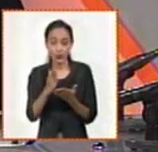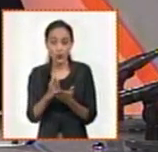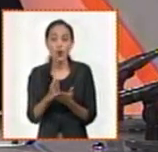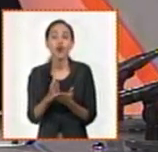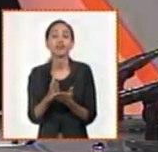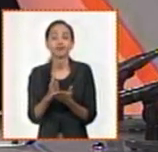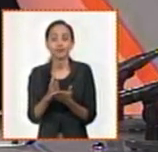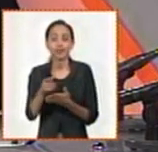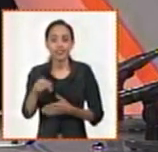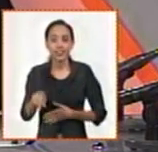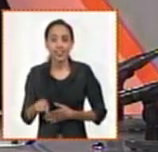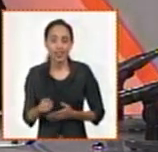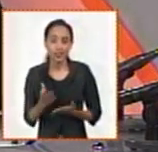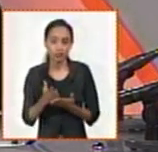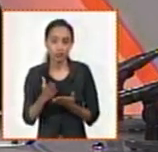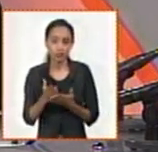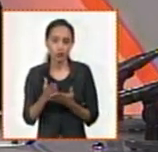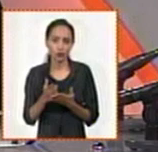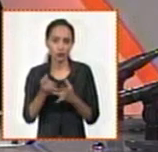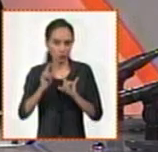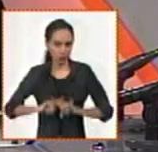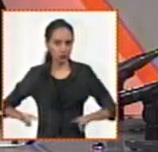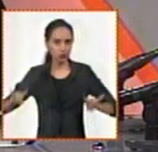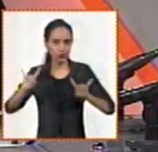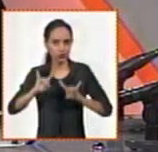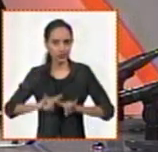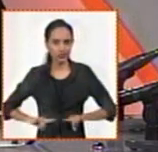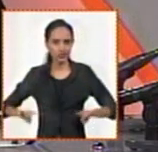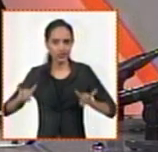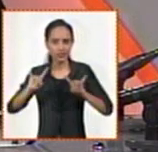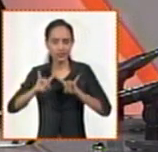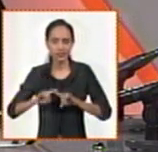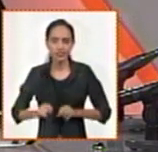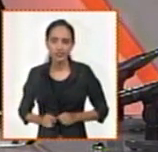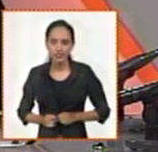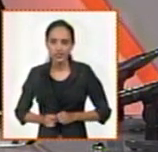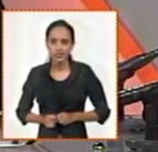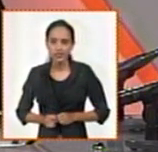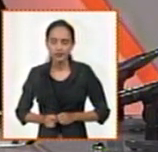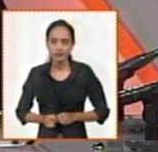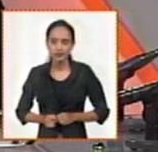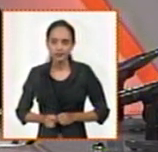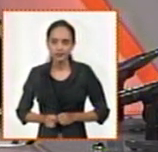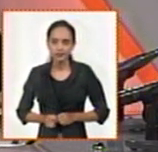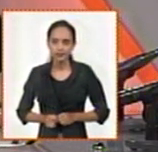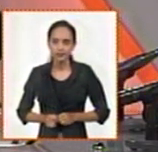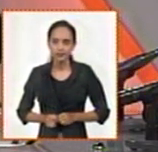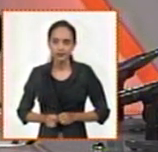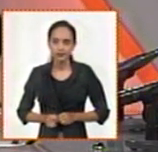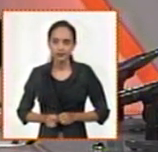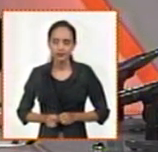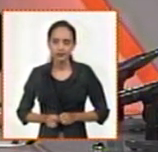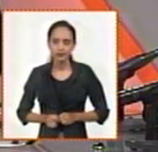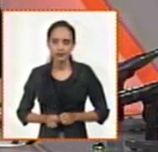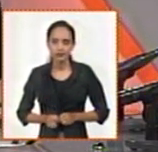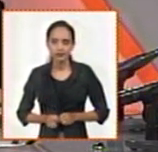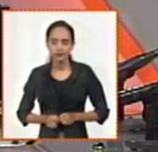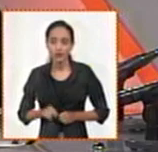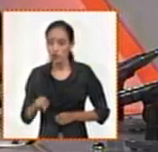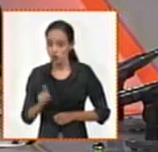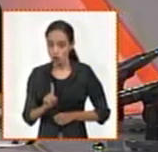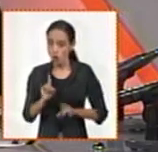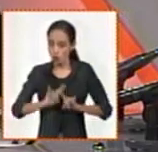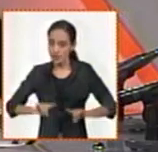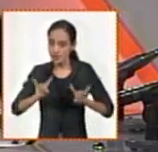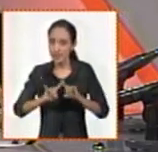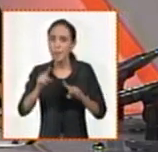donde hizo sus estudios superiores, ¿no? Así es. En Marta Abreu. En la Universidad de Marta Abreu, pero no vamos exactamente a la